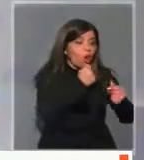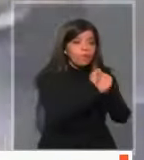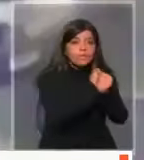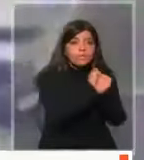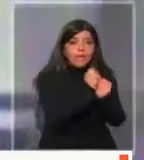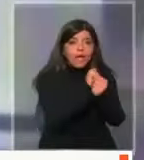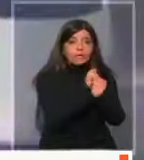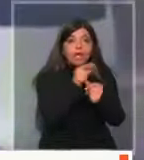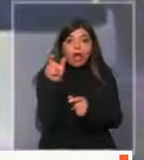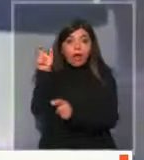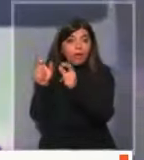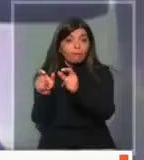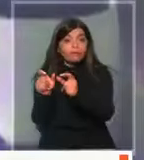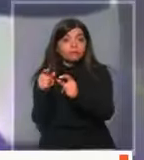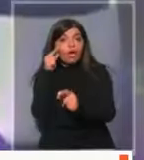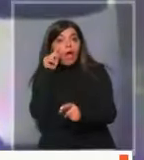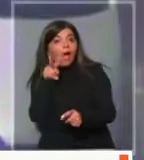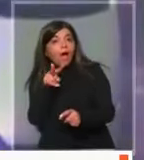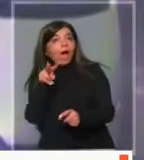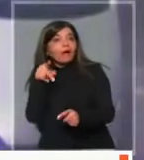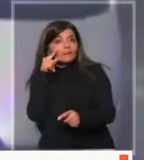sus atacantes estaban en esto.